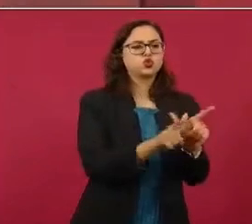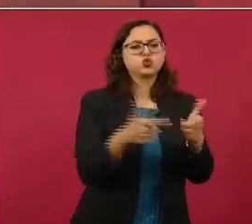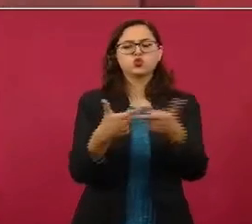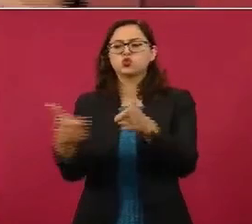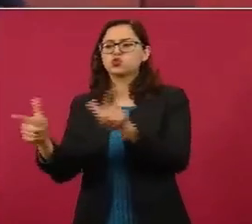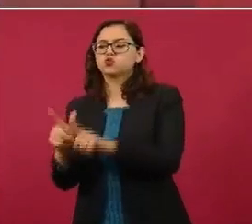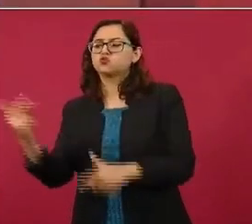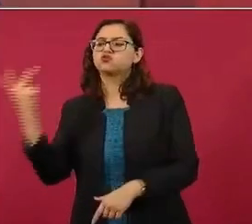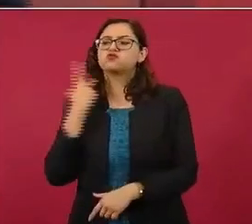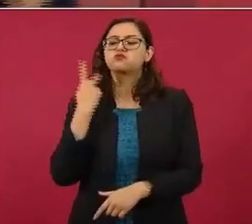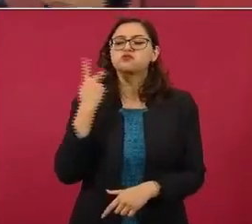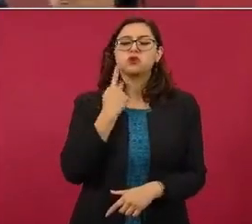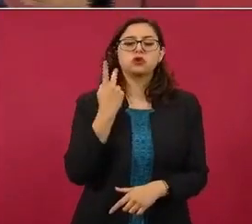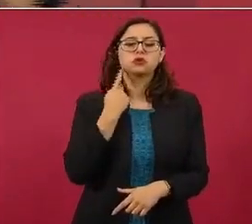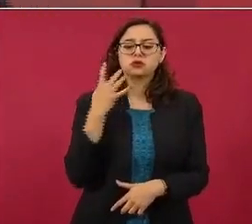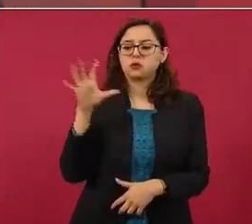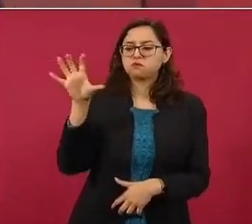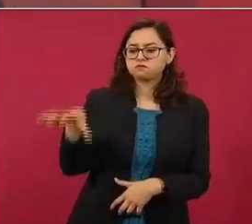supuestamente